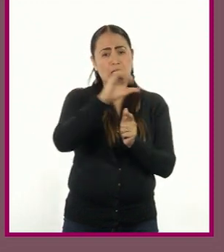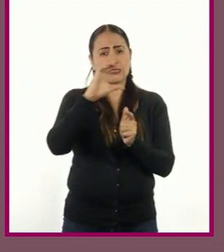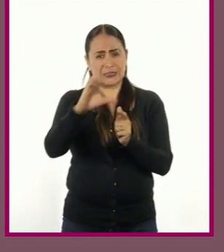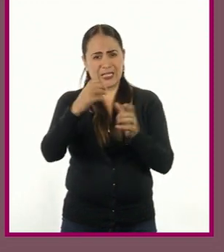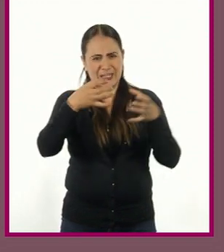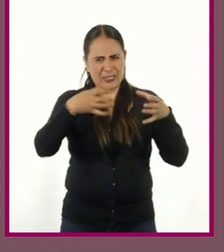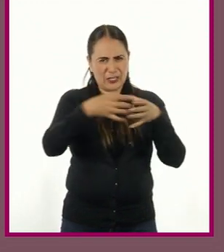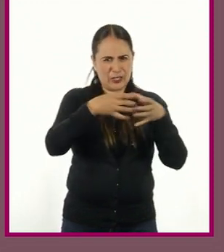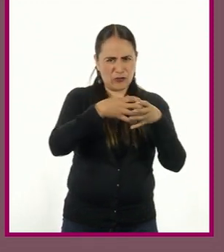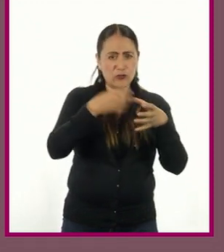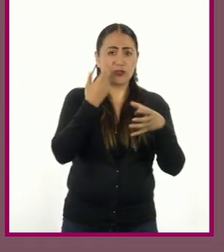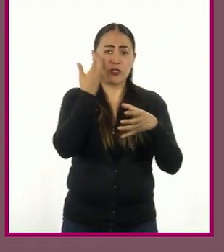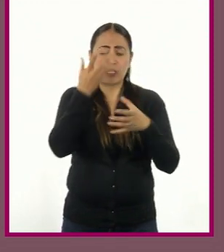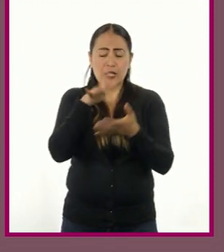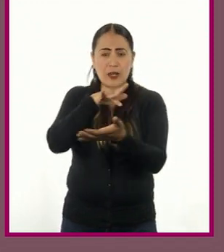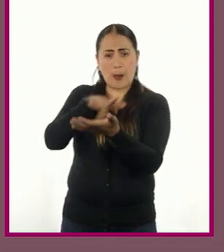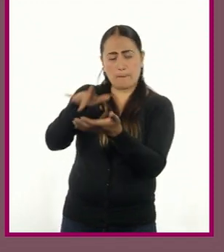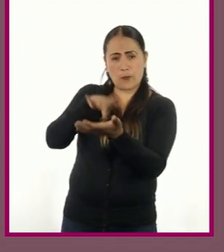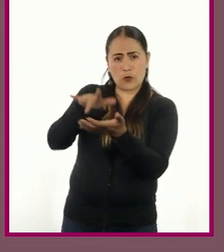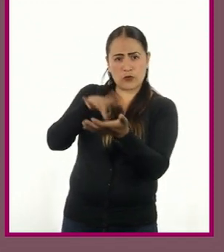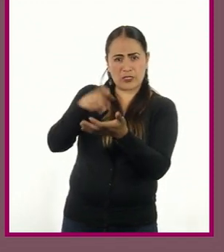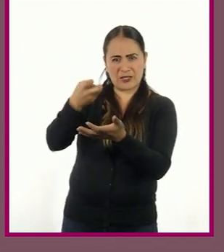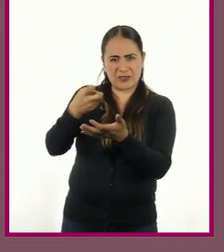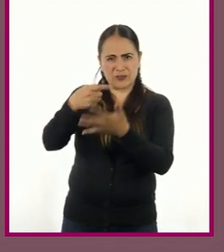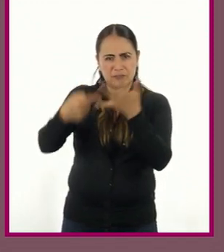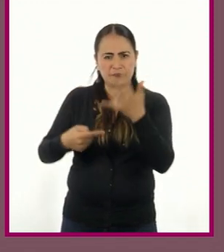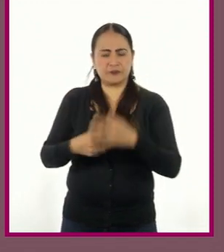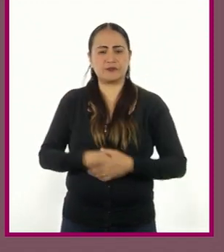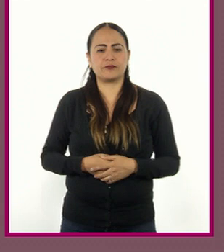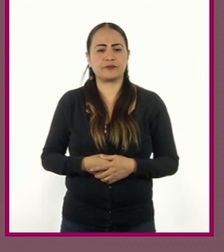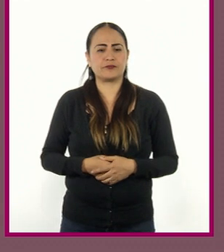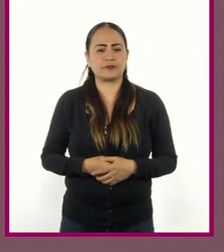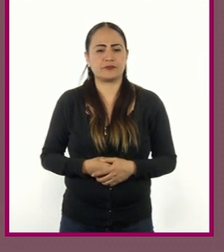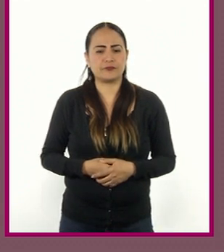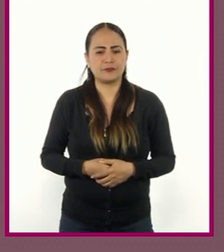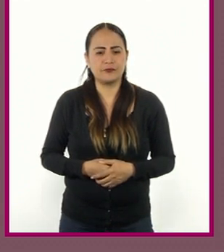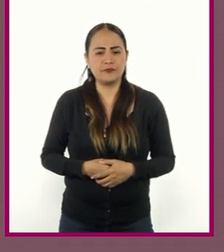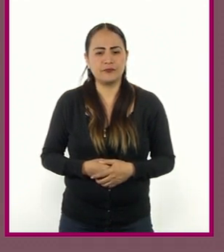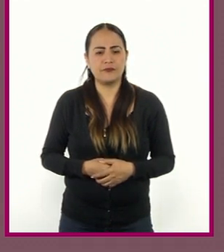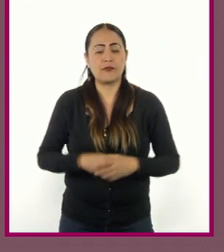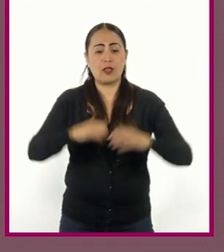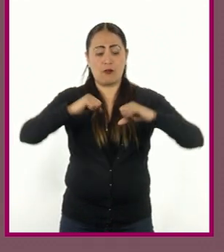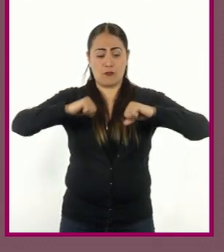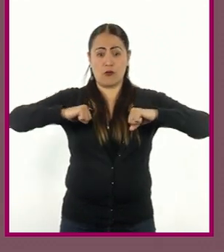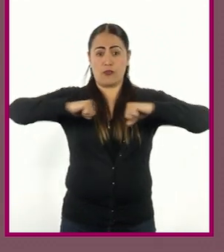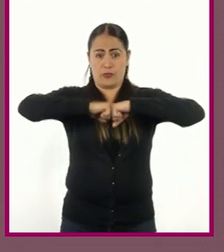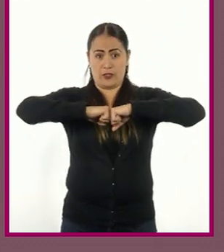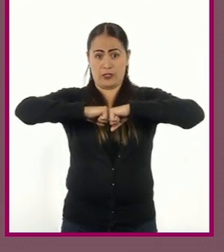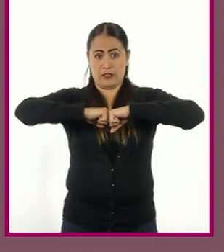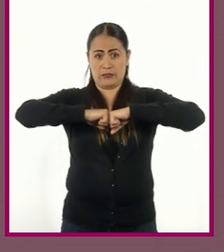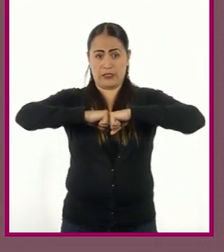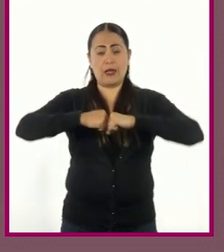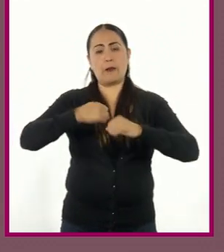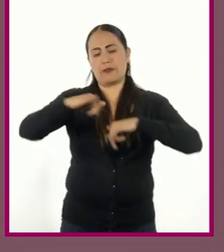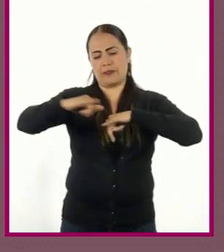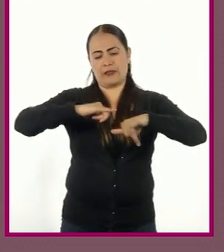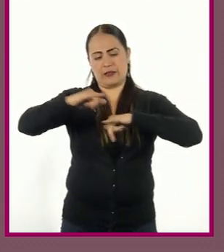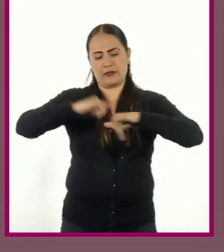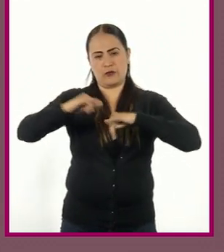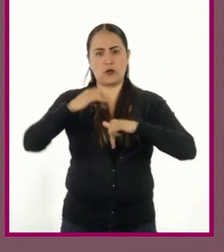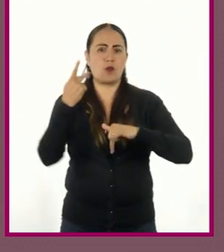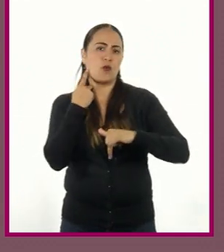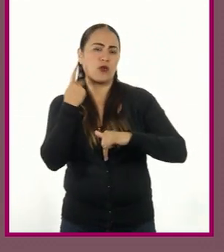mexicanas que buscan apoyar a estas personas. Las fronteras delimitan un territorio político